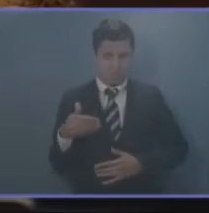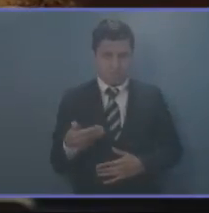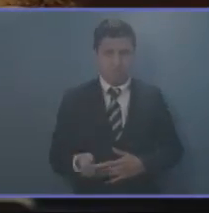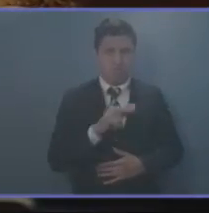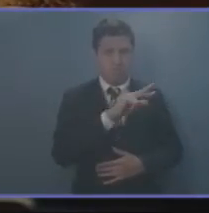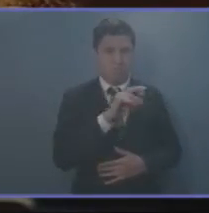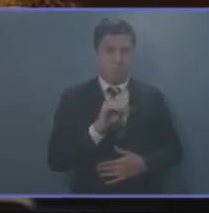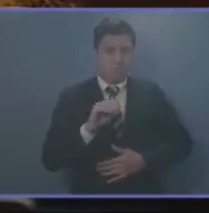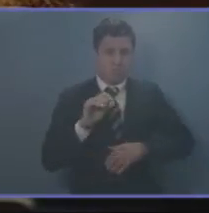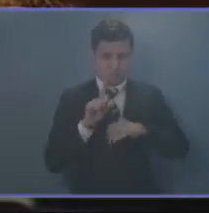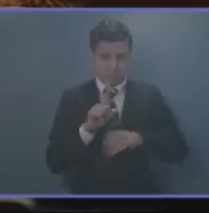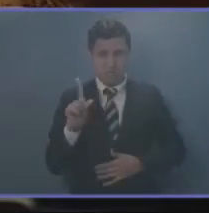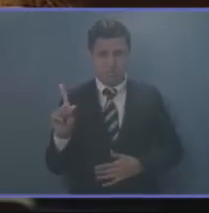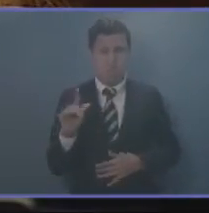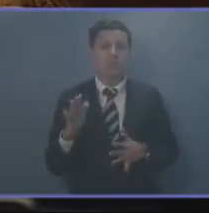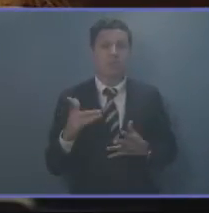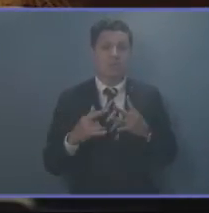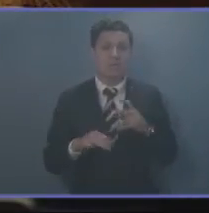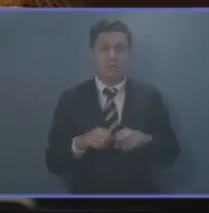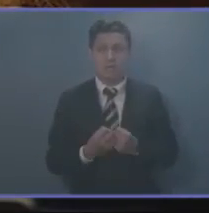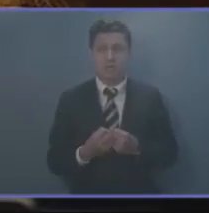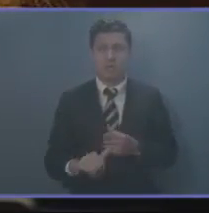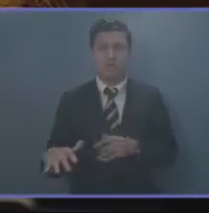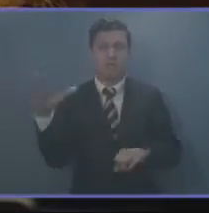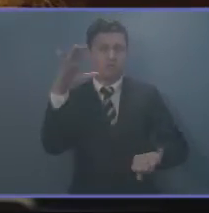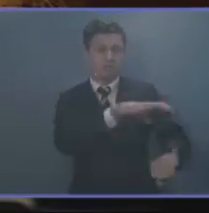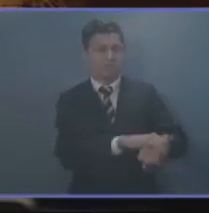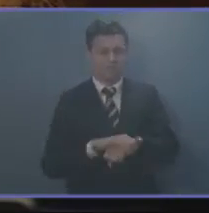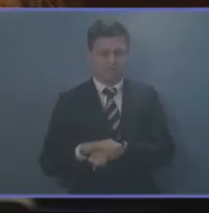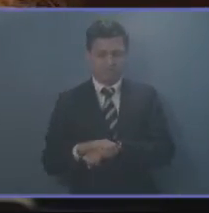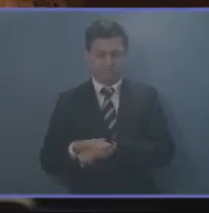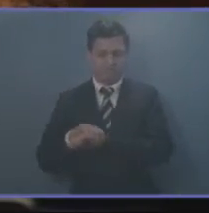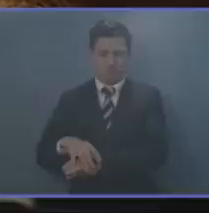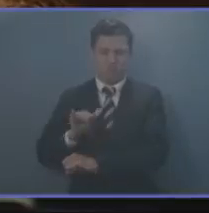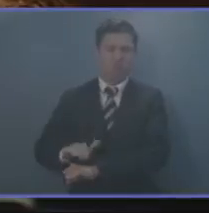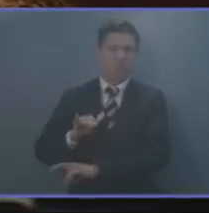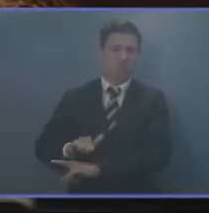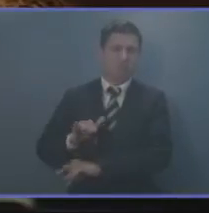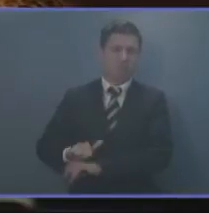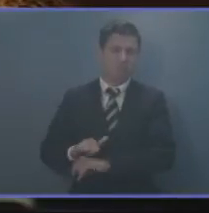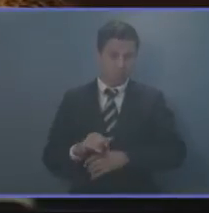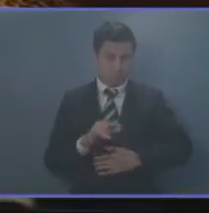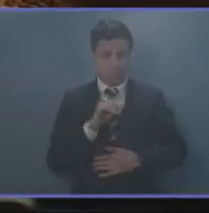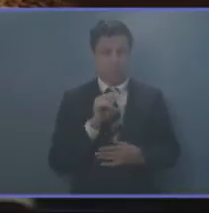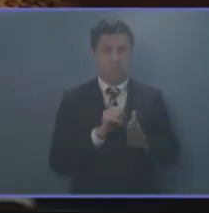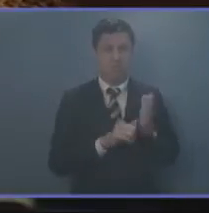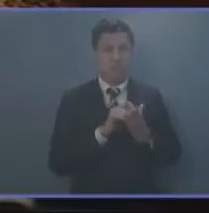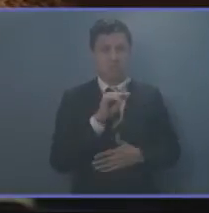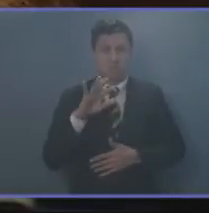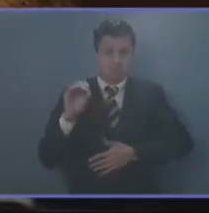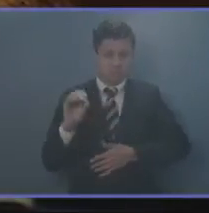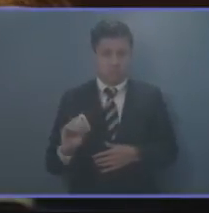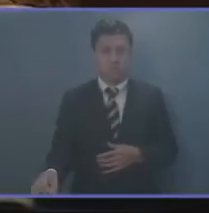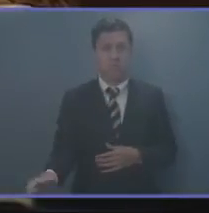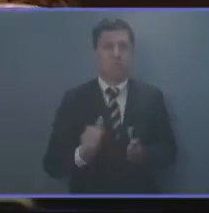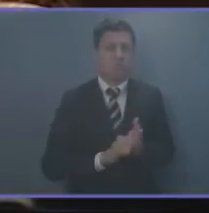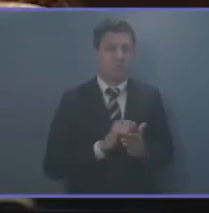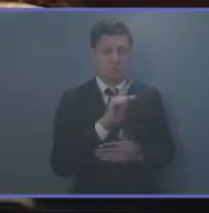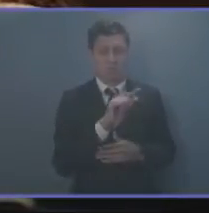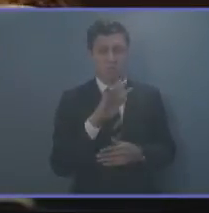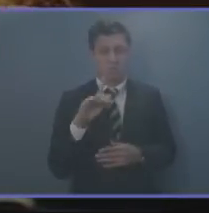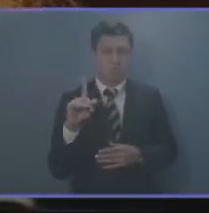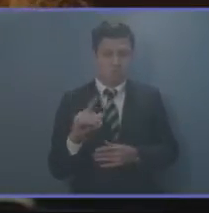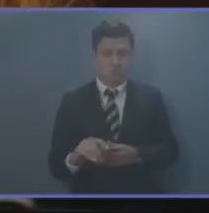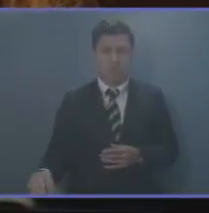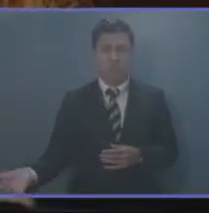el delito de secuestro agravado, previstos y sancionados en el artículo 149 y 150, número 2